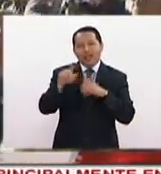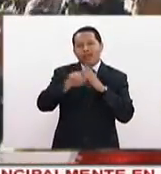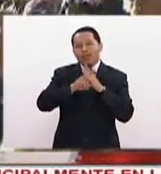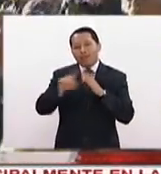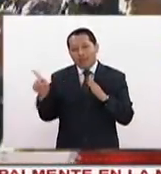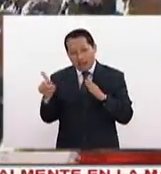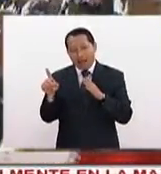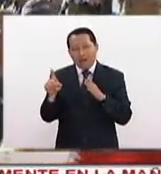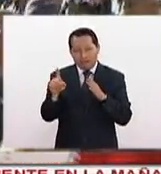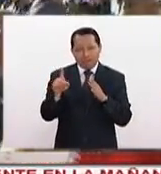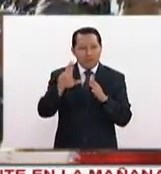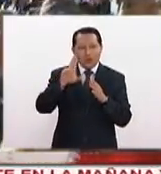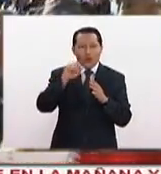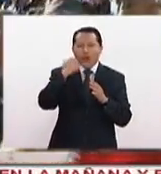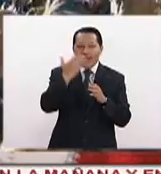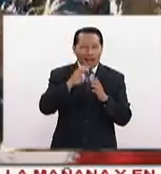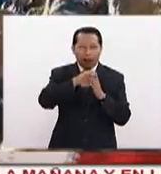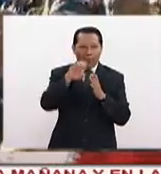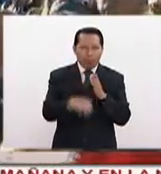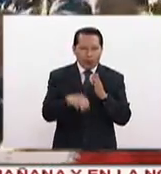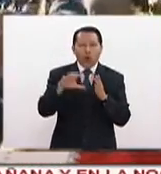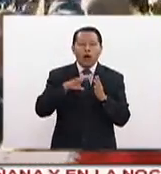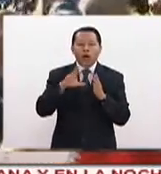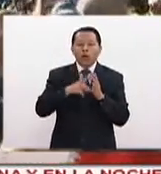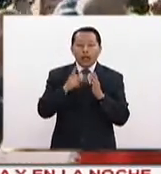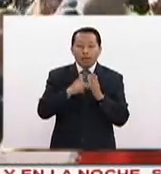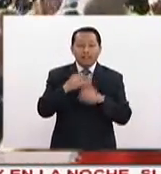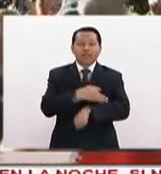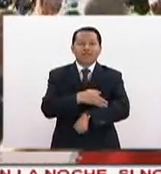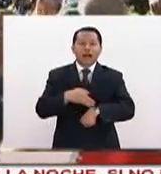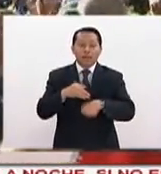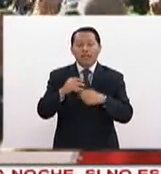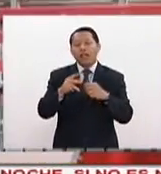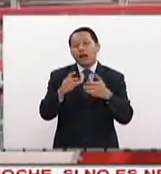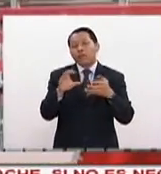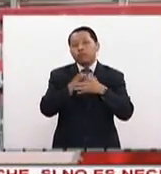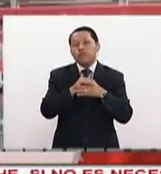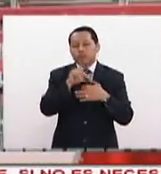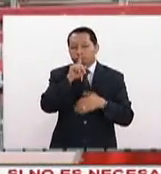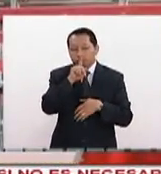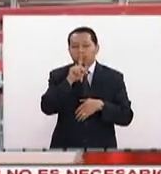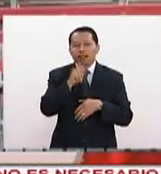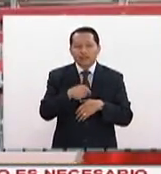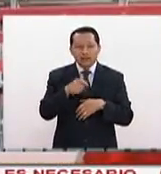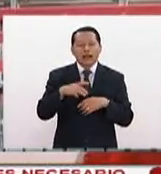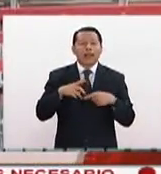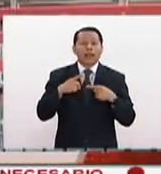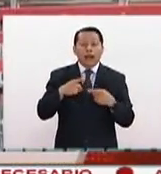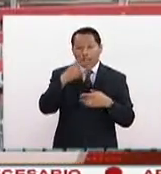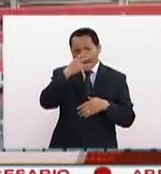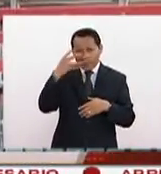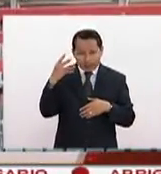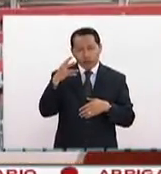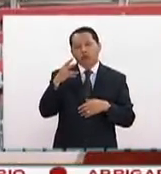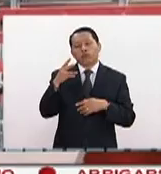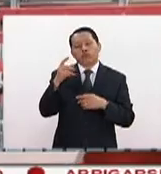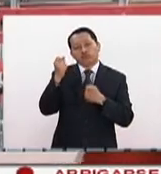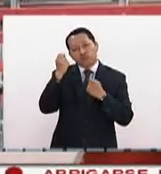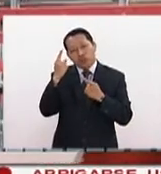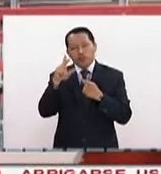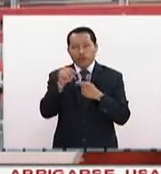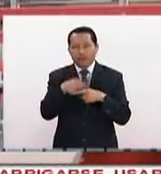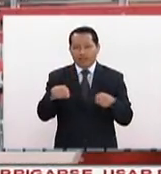migración en cadena, que no quiere que, por ejemplo, se puedan reunificar familias, quiere dar paso a un sistema de visas por mérito y no por unificación